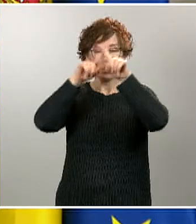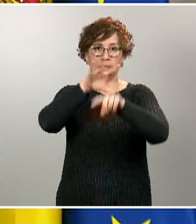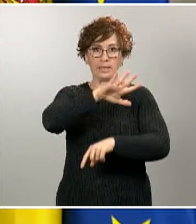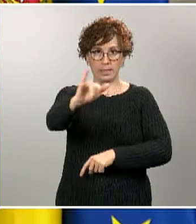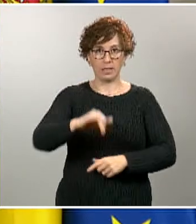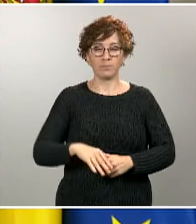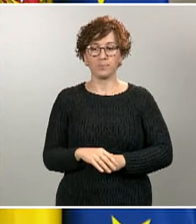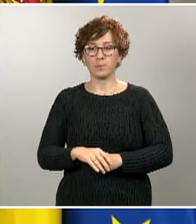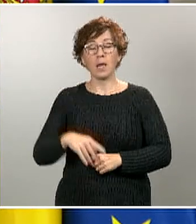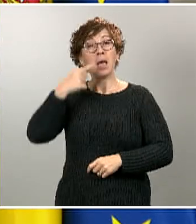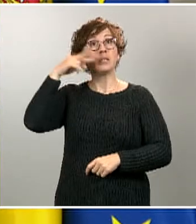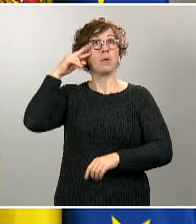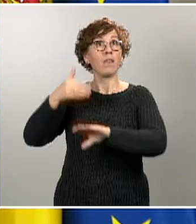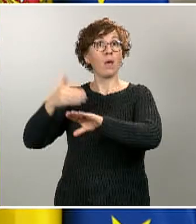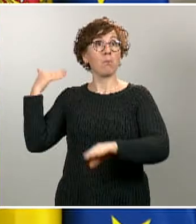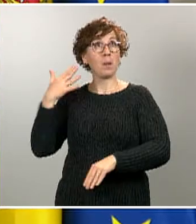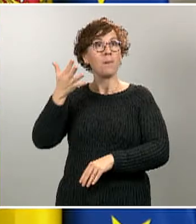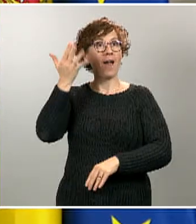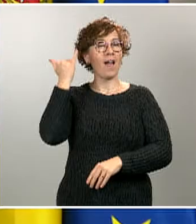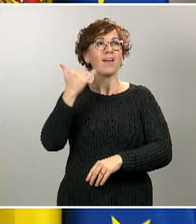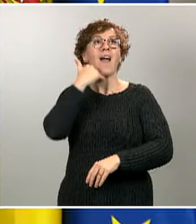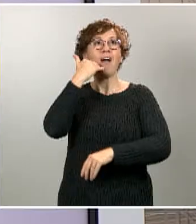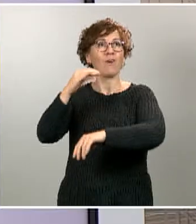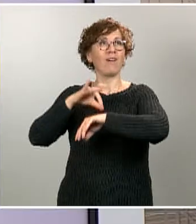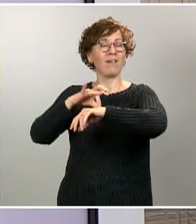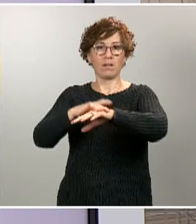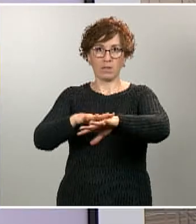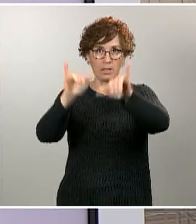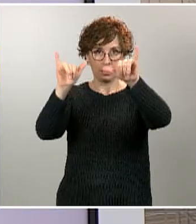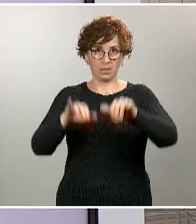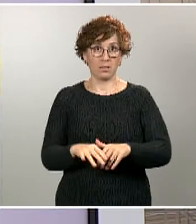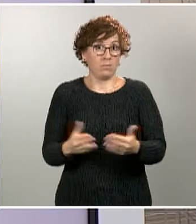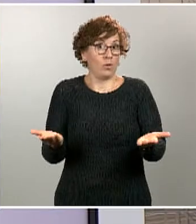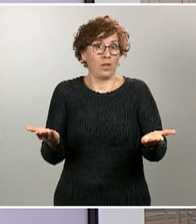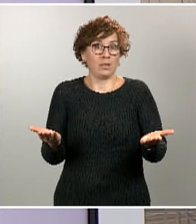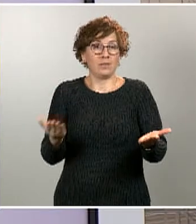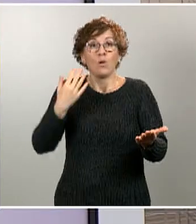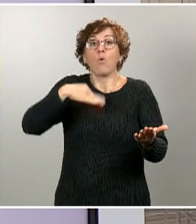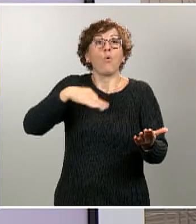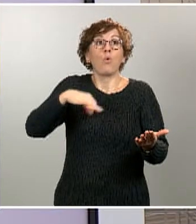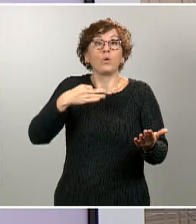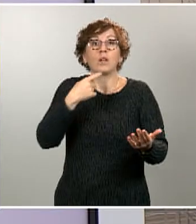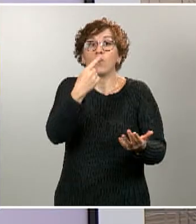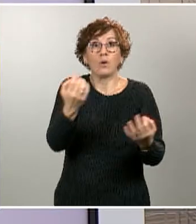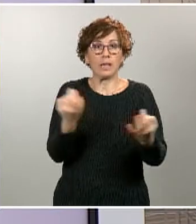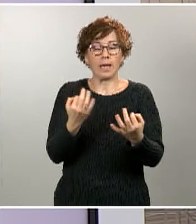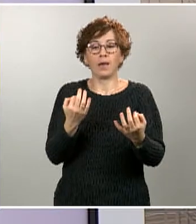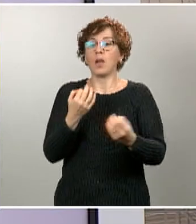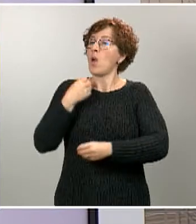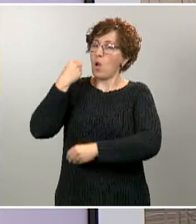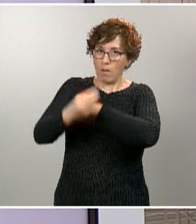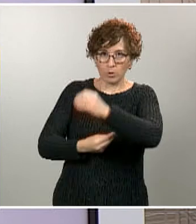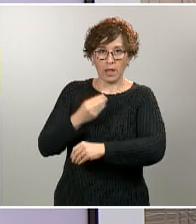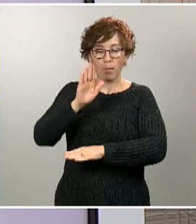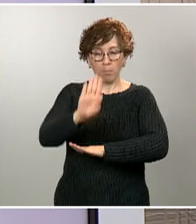pueden alumbrar? No. No. Por tanto, lo único que podemos decir es que vamos a actuar con mucha cautela, basando, como siempre